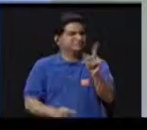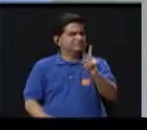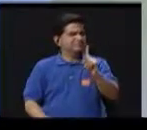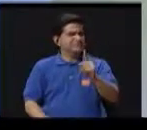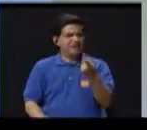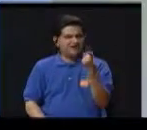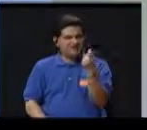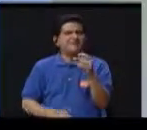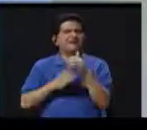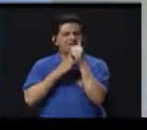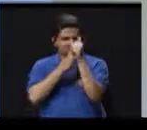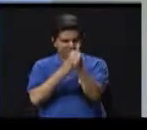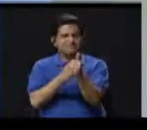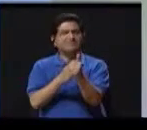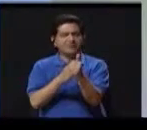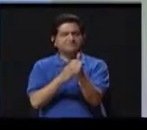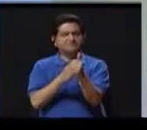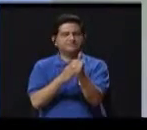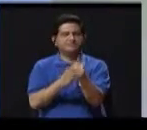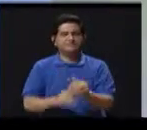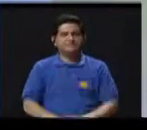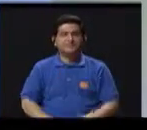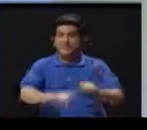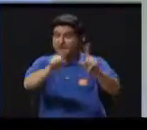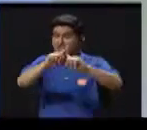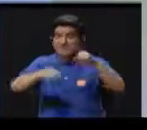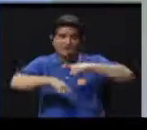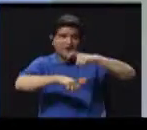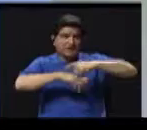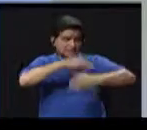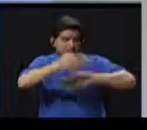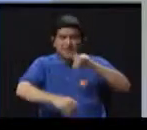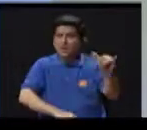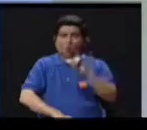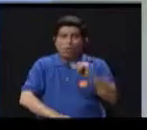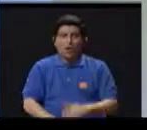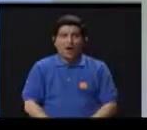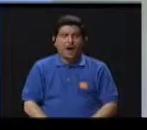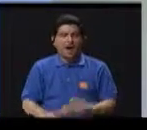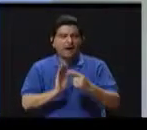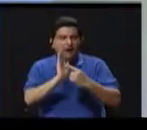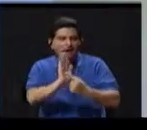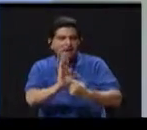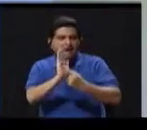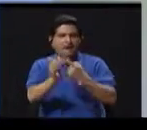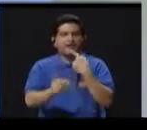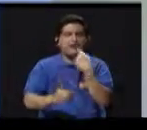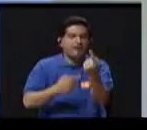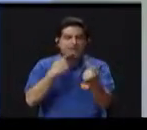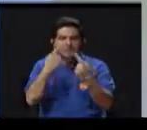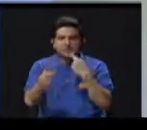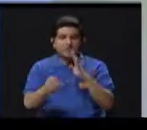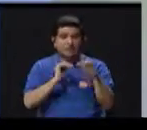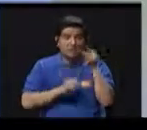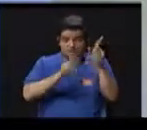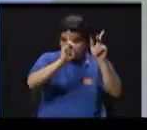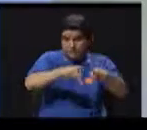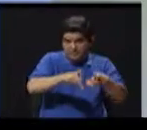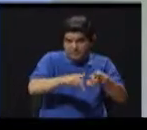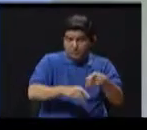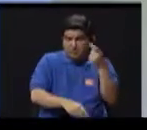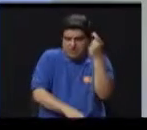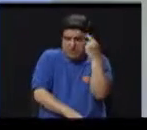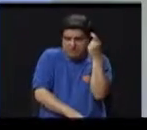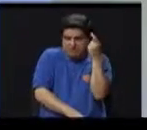supuesto que hace falta de una dirección. Okay. Y en las diferentes etapas del proceso igual, le vamos enseñando, le vamos diciendo, hablamos con tal,